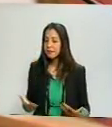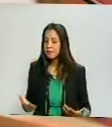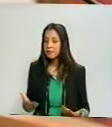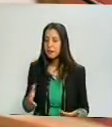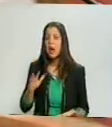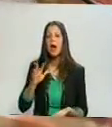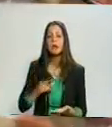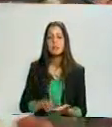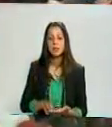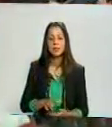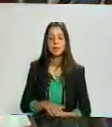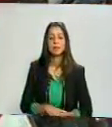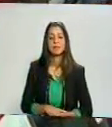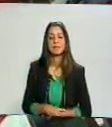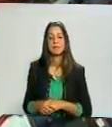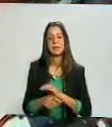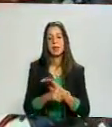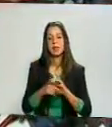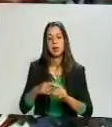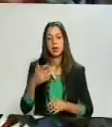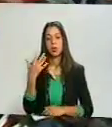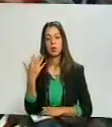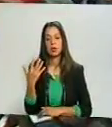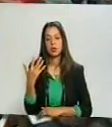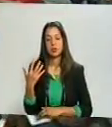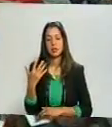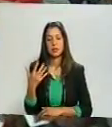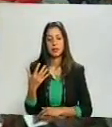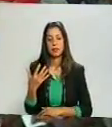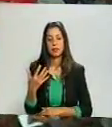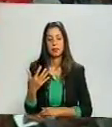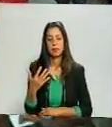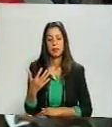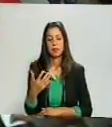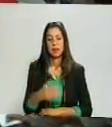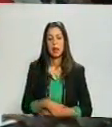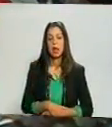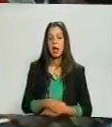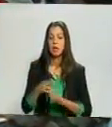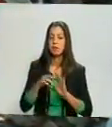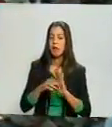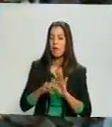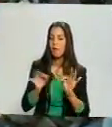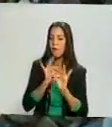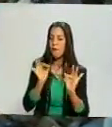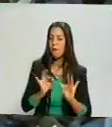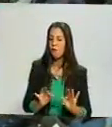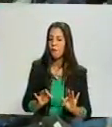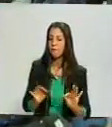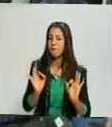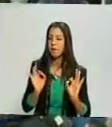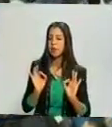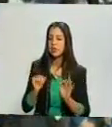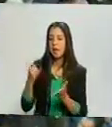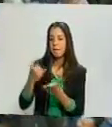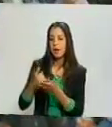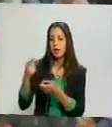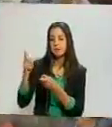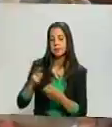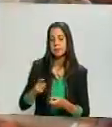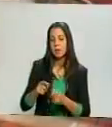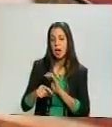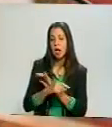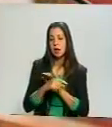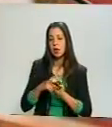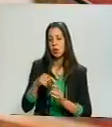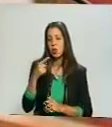Aprobado. Artículo 5. Condiciones del régimen tributario especial. Los sujetos señalados en el